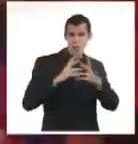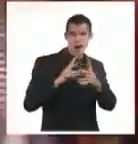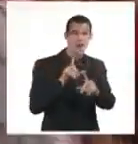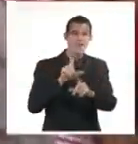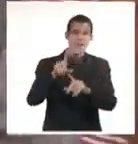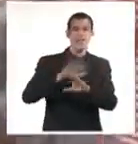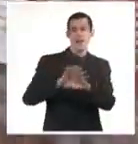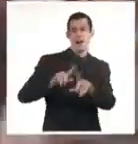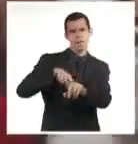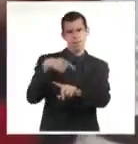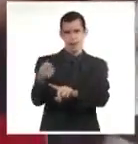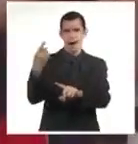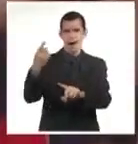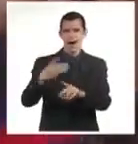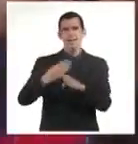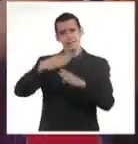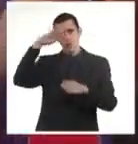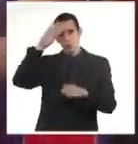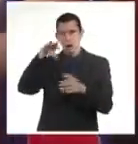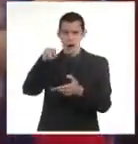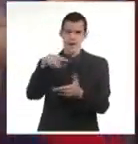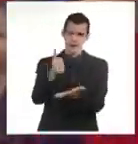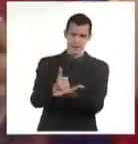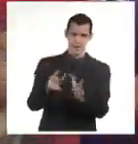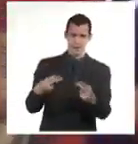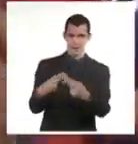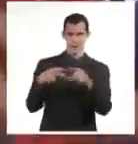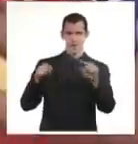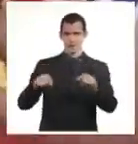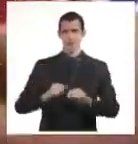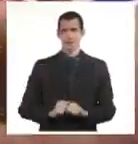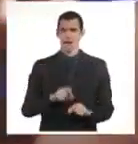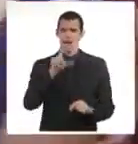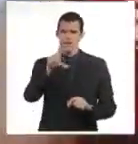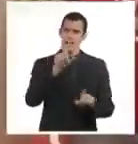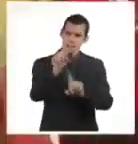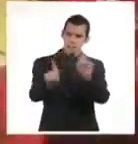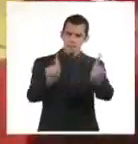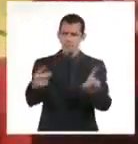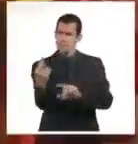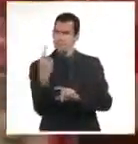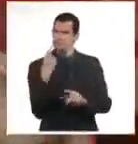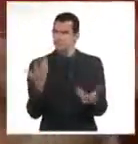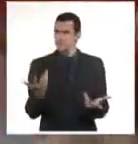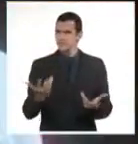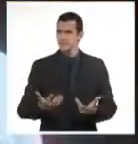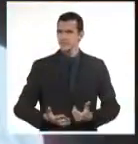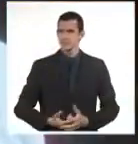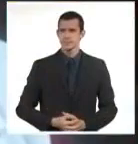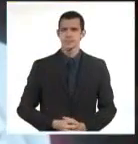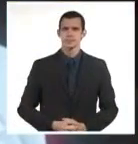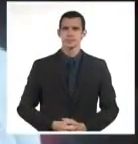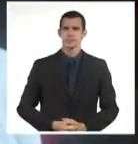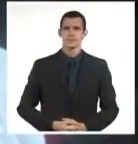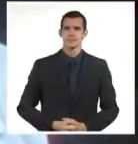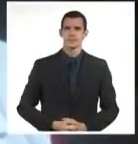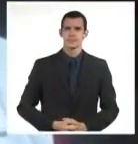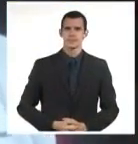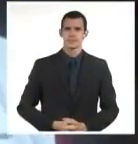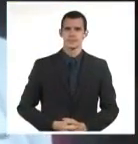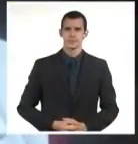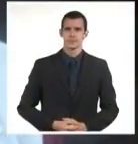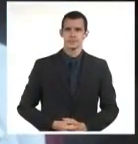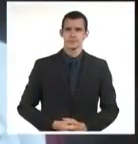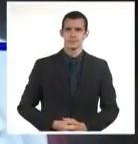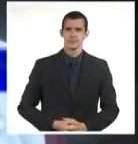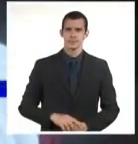Cuba. Al terminar el choque, la colega Rosa María Panadero obtuvo declaraciones del equipo ganador. Me siento